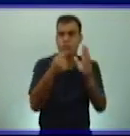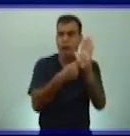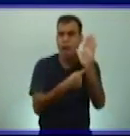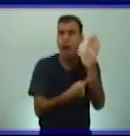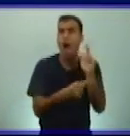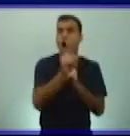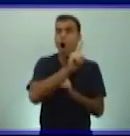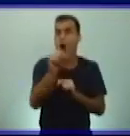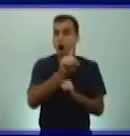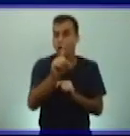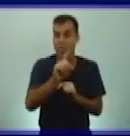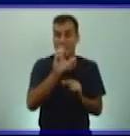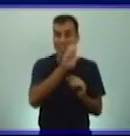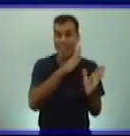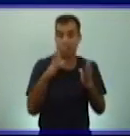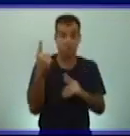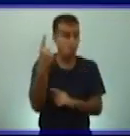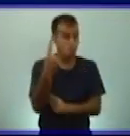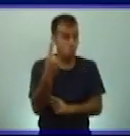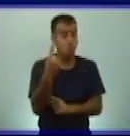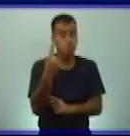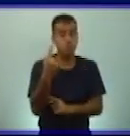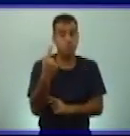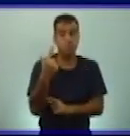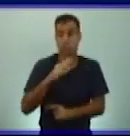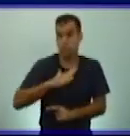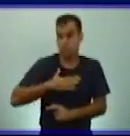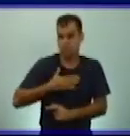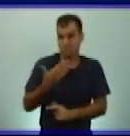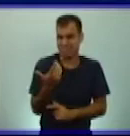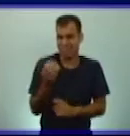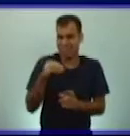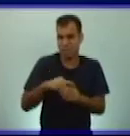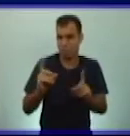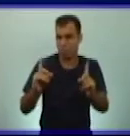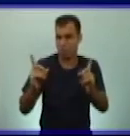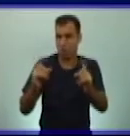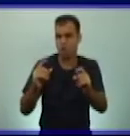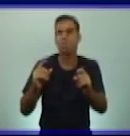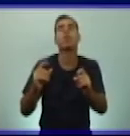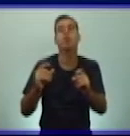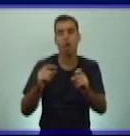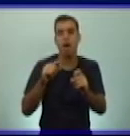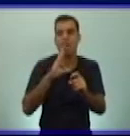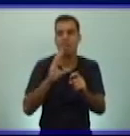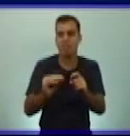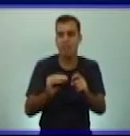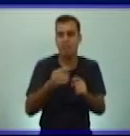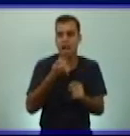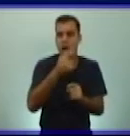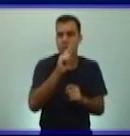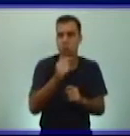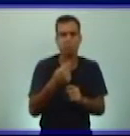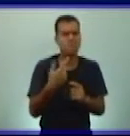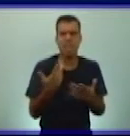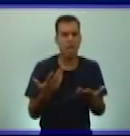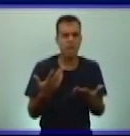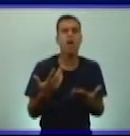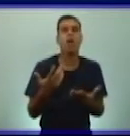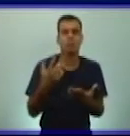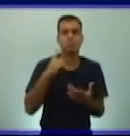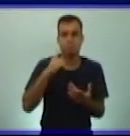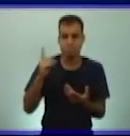Principios Fundamentales, del título 1 referente a los fundamentos políticos, plantea en su inciso A lo siguiente: el